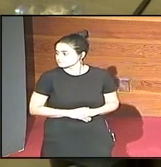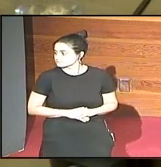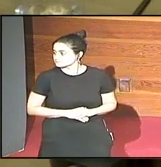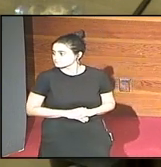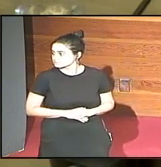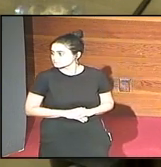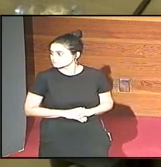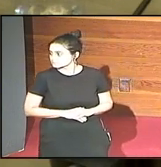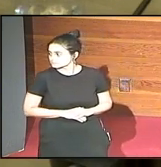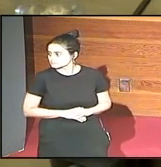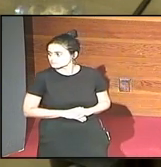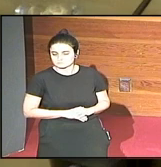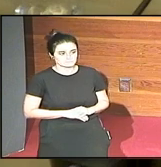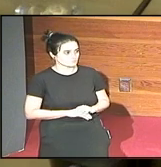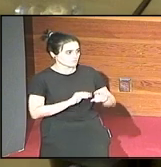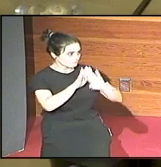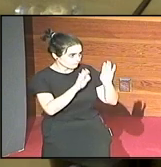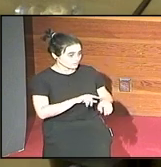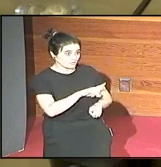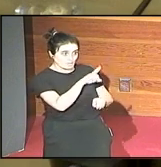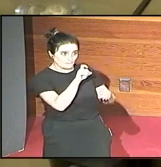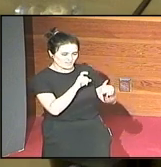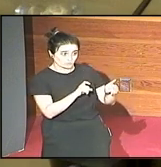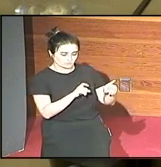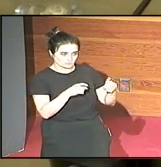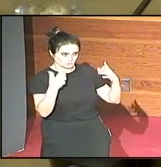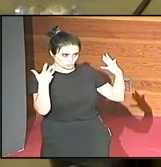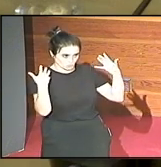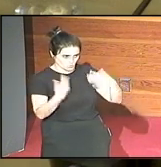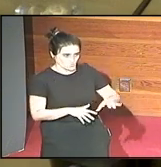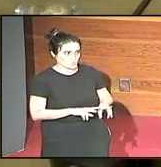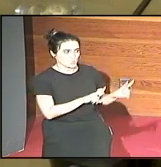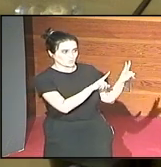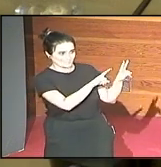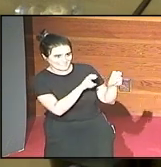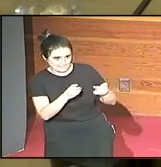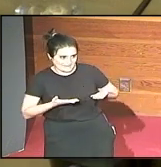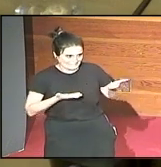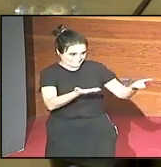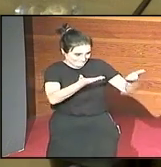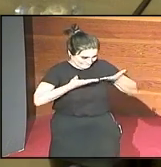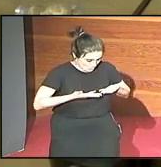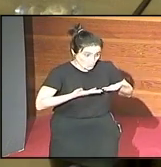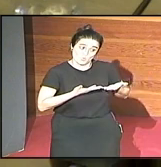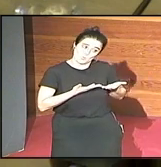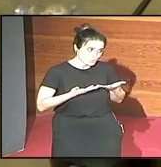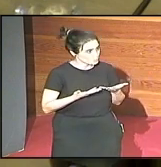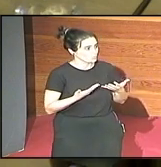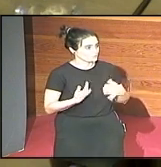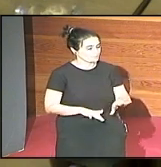Pues para hacer unas preguntas finales, me planteas unos temas de mucho